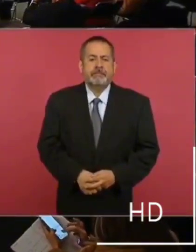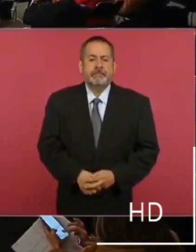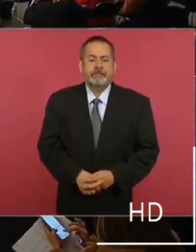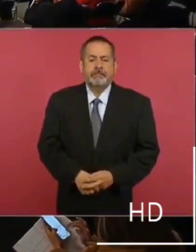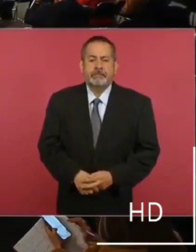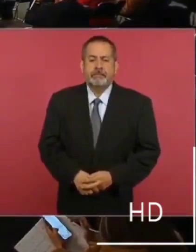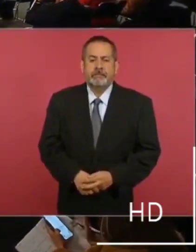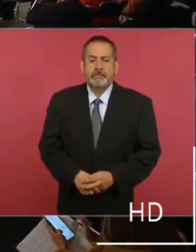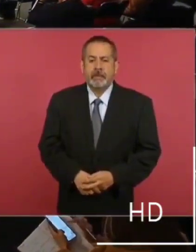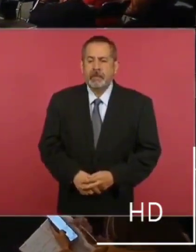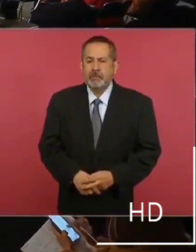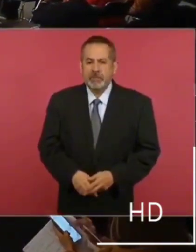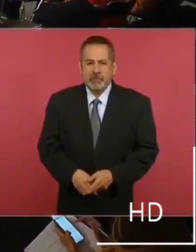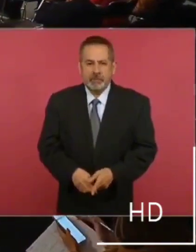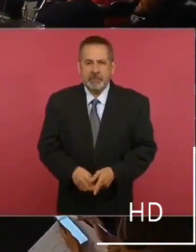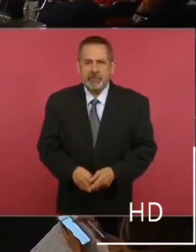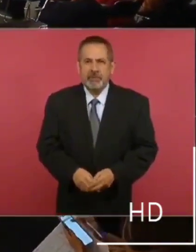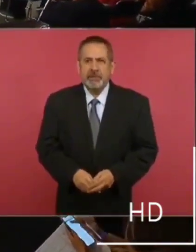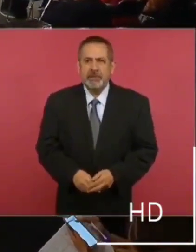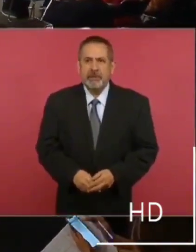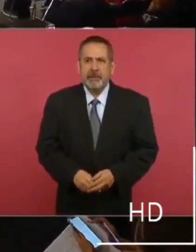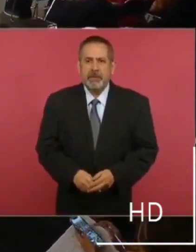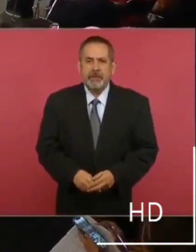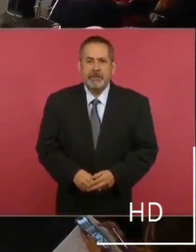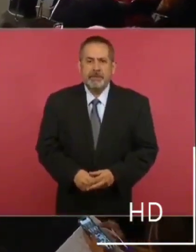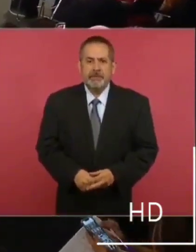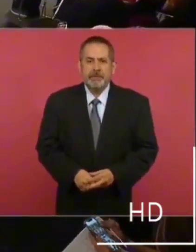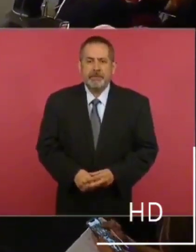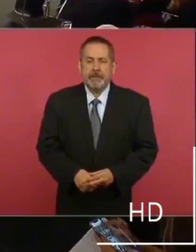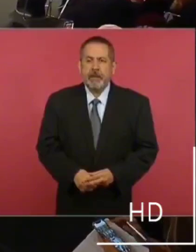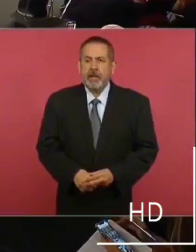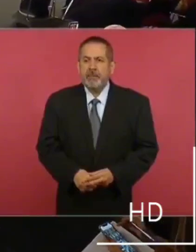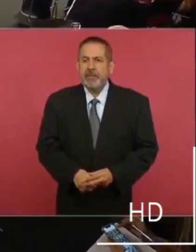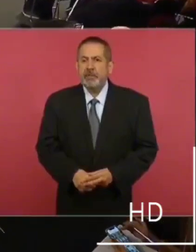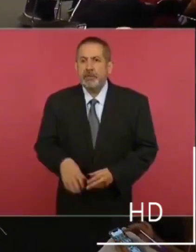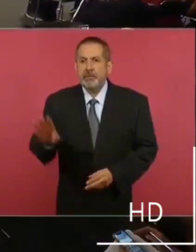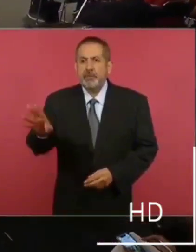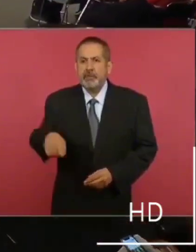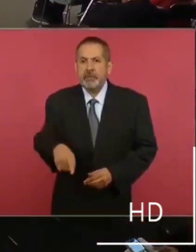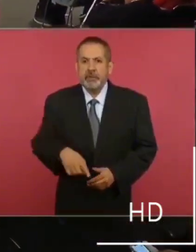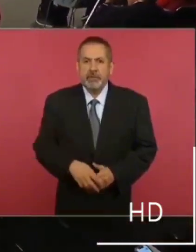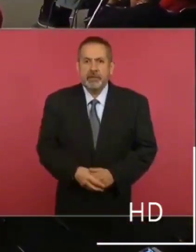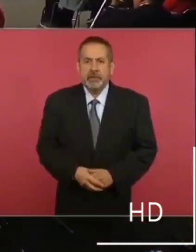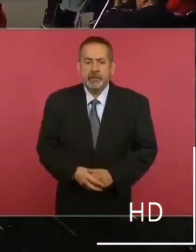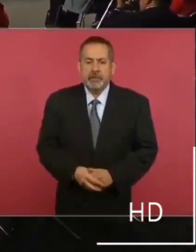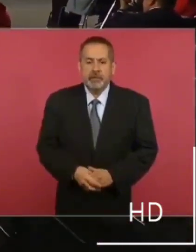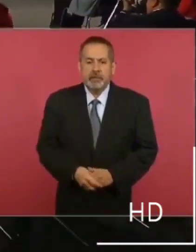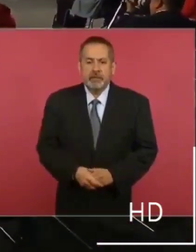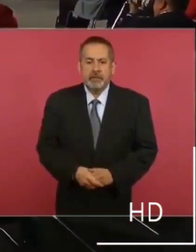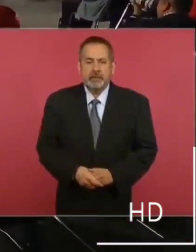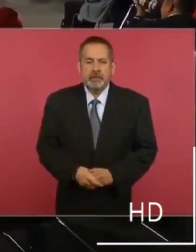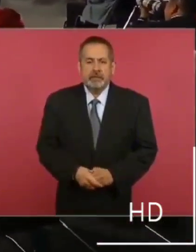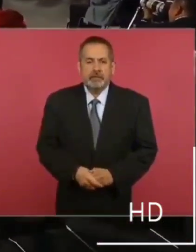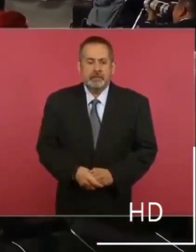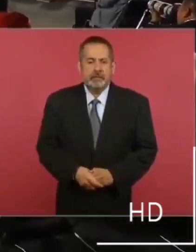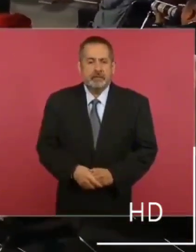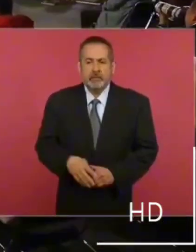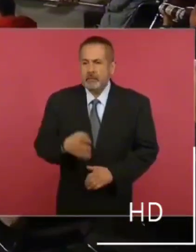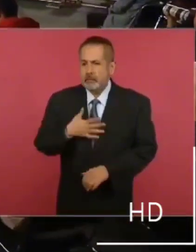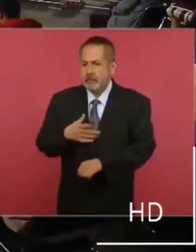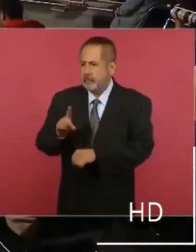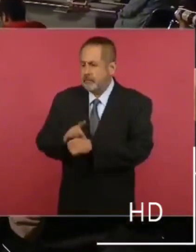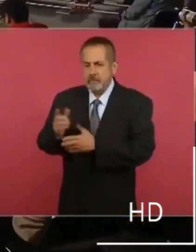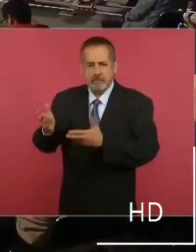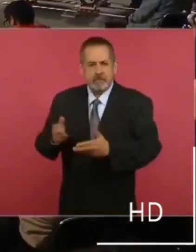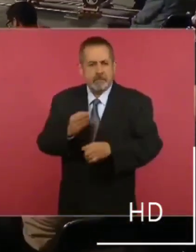Con su permiso, señor presidente. Buenos días a todas, a todos. Hoy es 18 de octubre del año 2023. Esta es la sección ¿Quiénes quieren